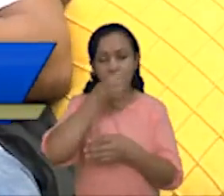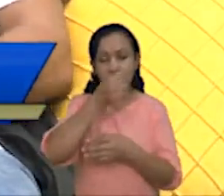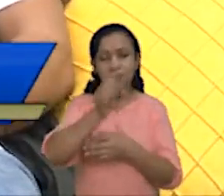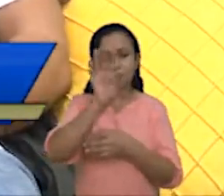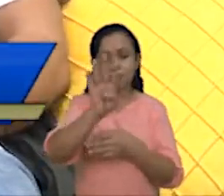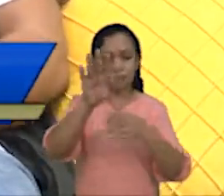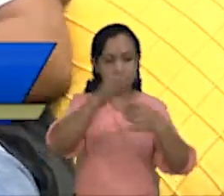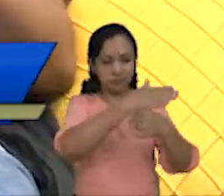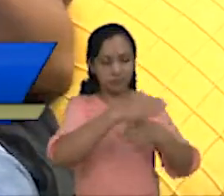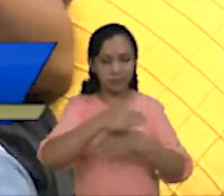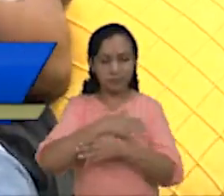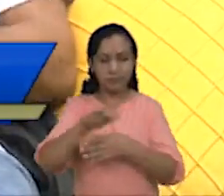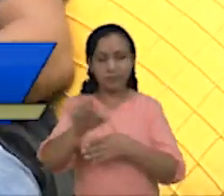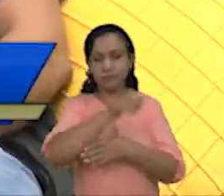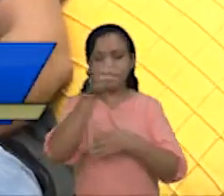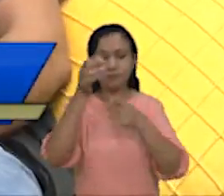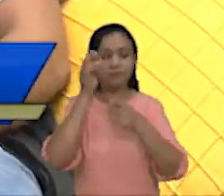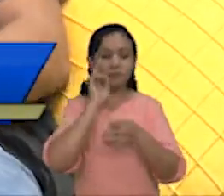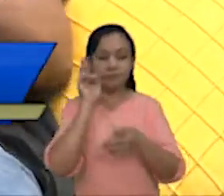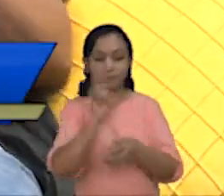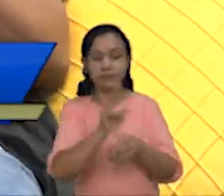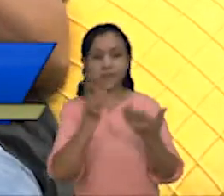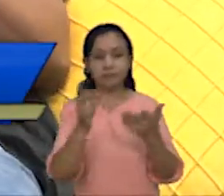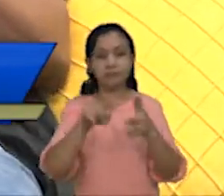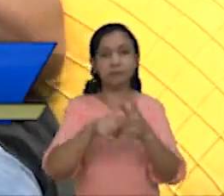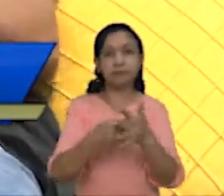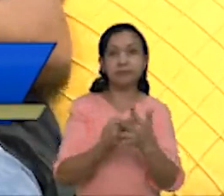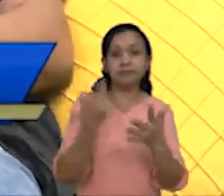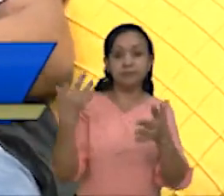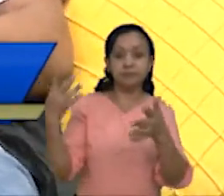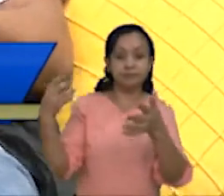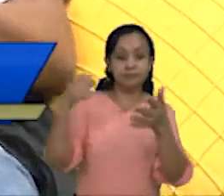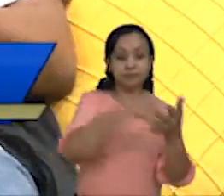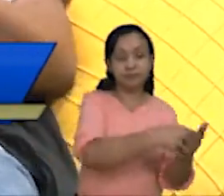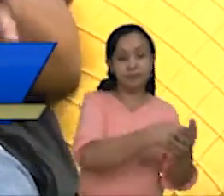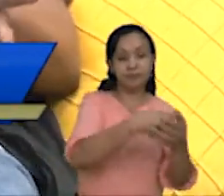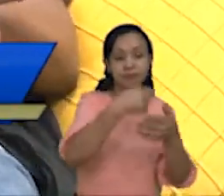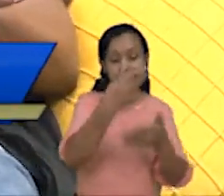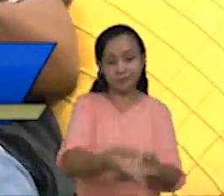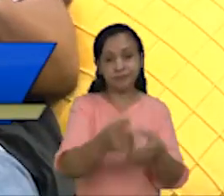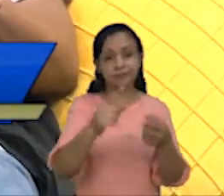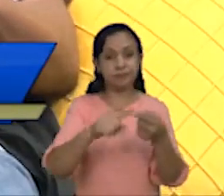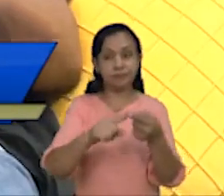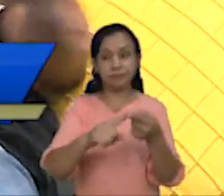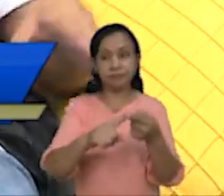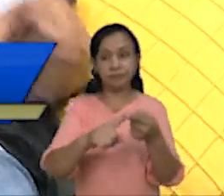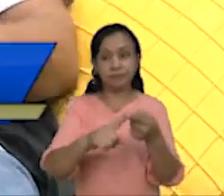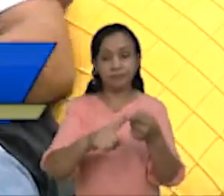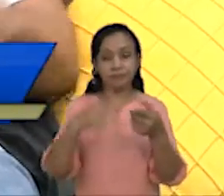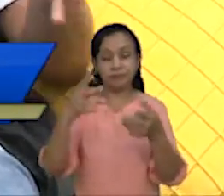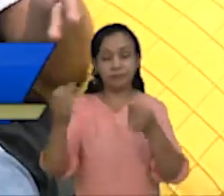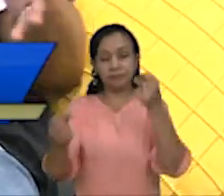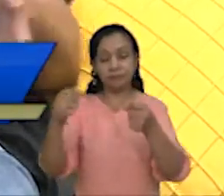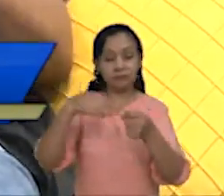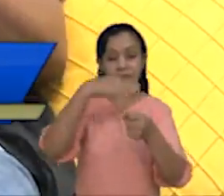partes diferentes o con otro enfoque. Vos empezás que atropelló a la persona, o empezás que el automóvil perdió el